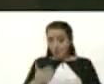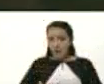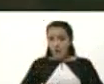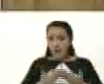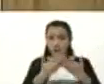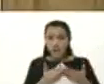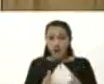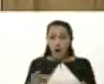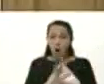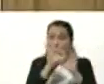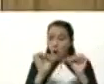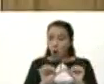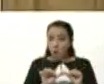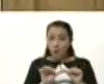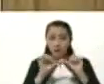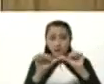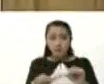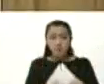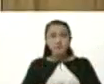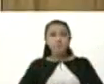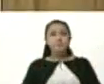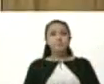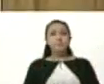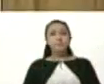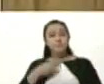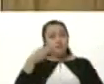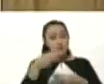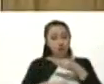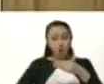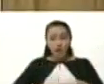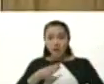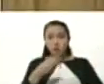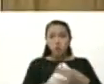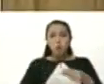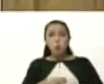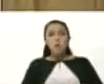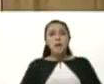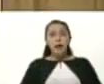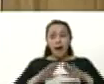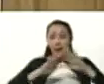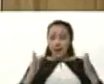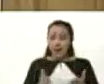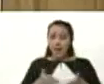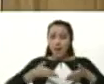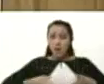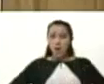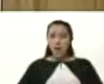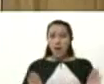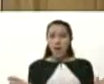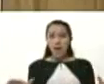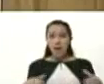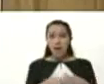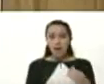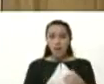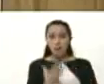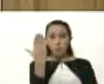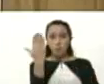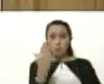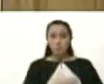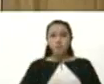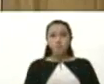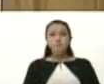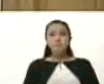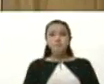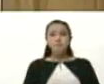en forma permanente en sus creaciones a la tierra donde nace la agrupación musical, la